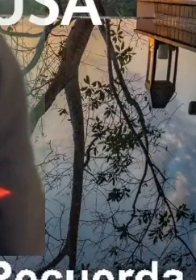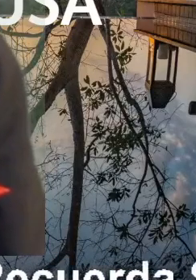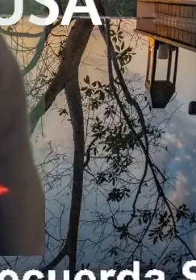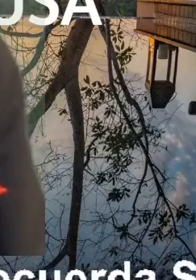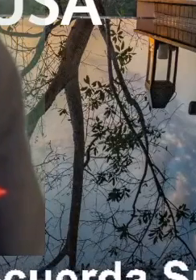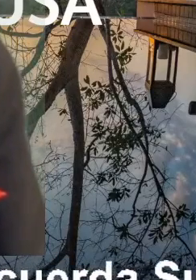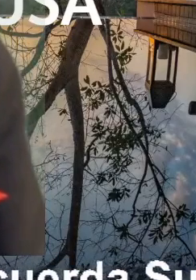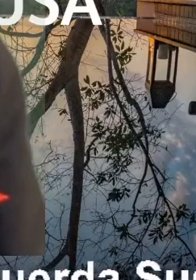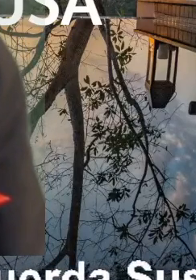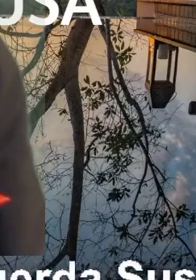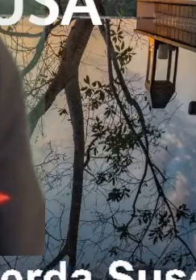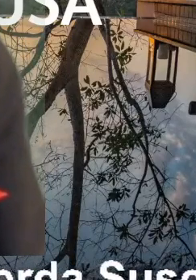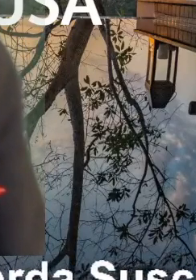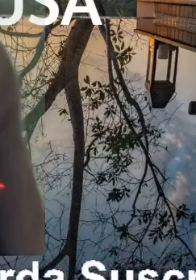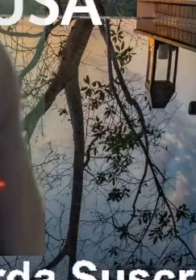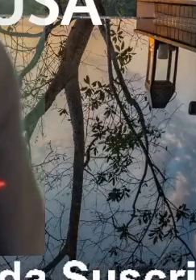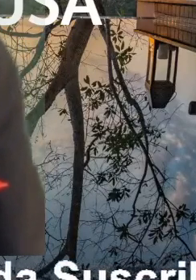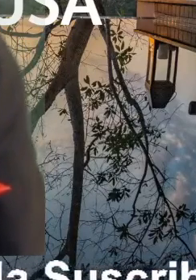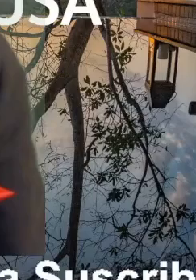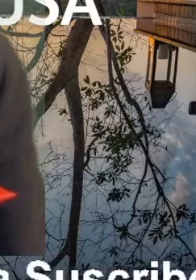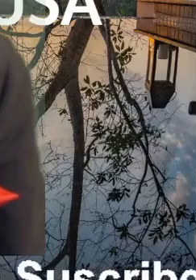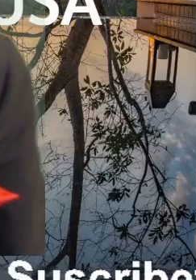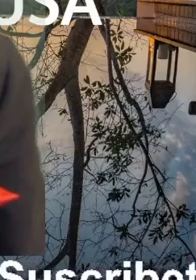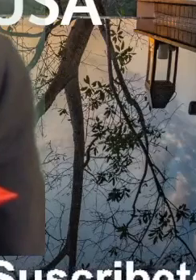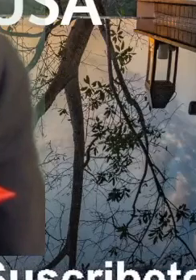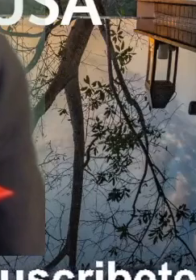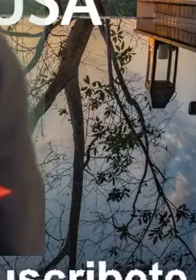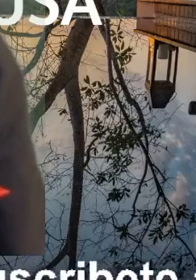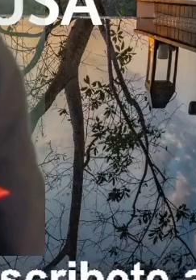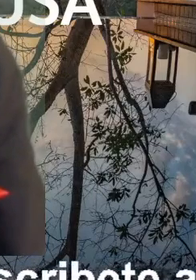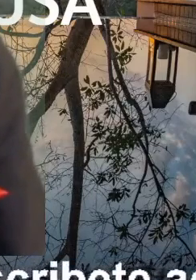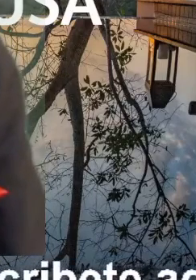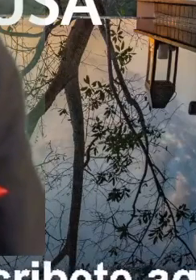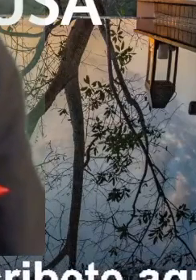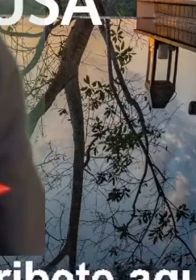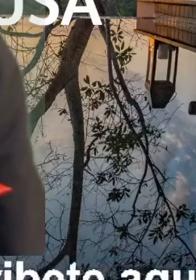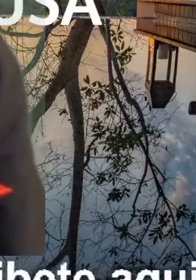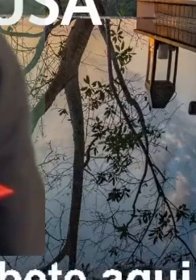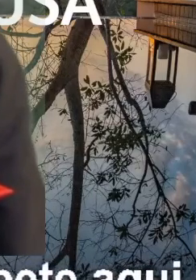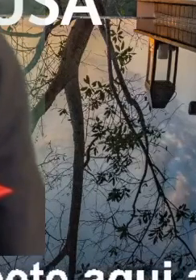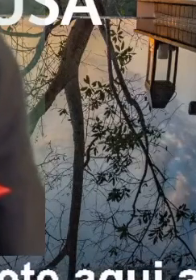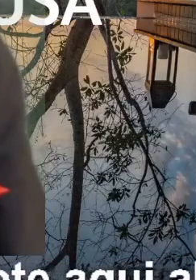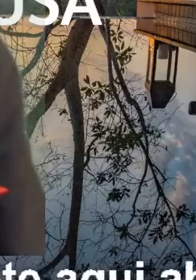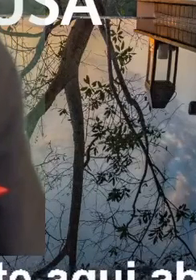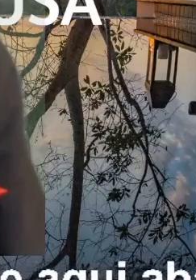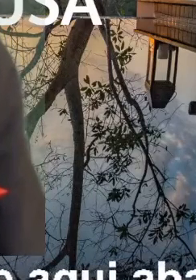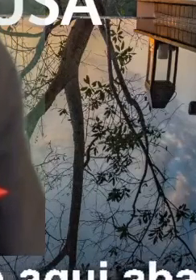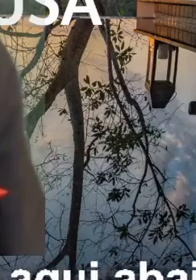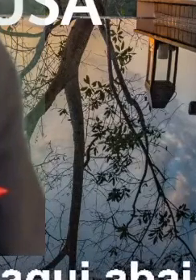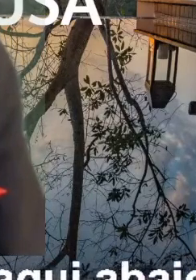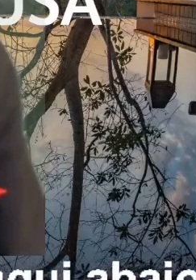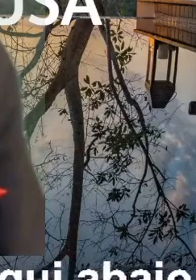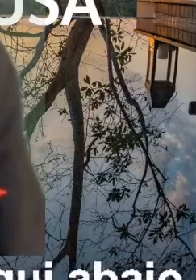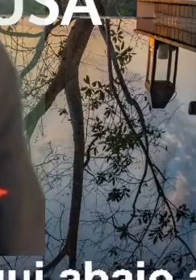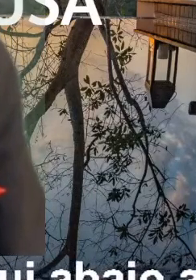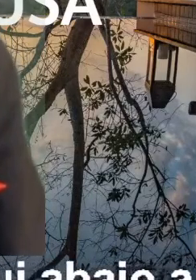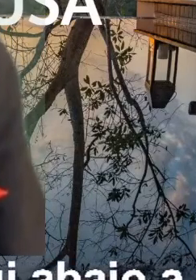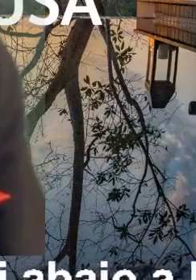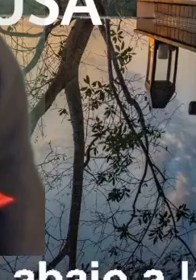dónde va a llegar esto porque pues sería algo para lópez obrador